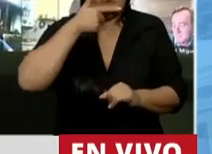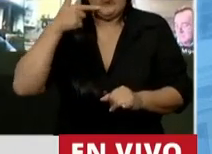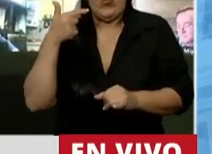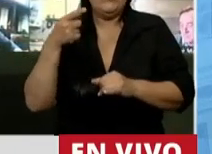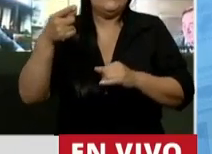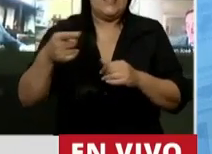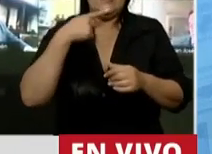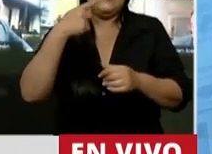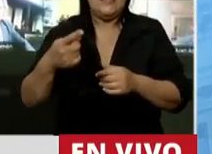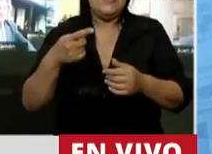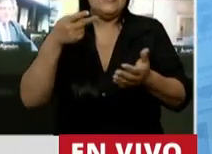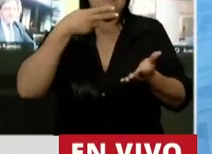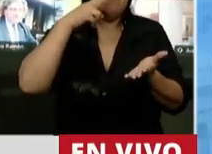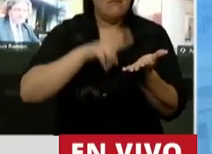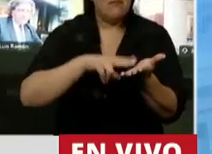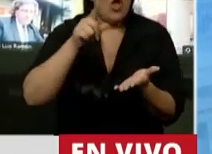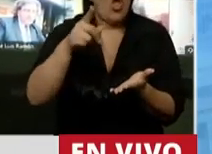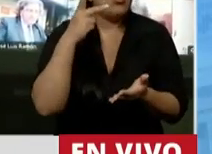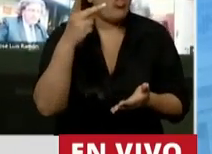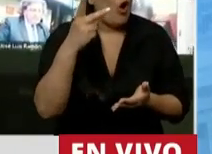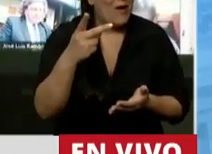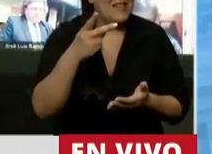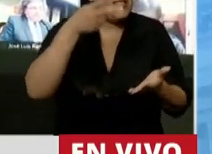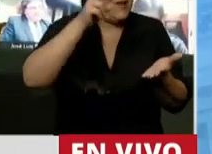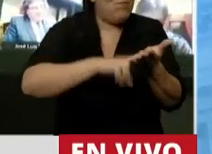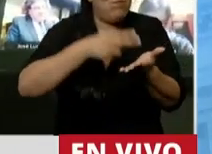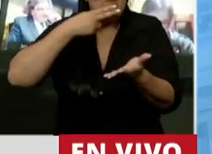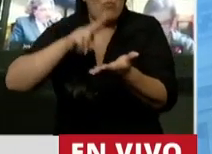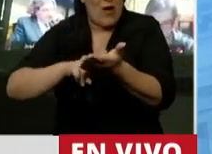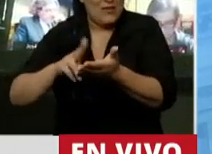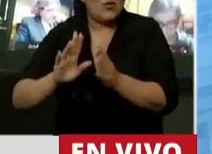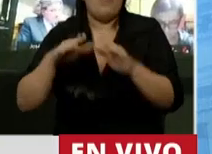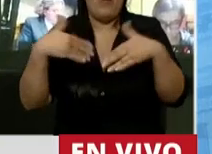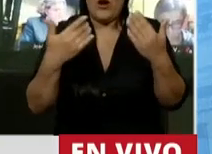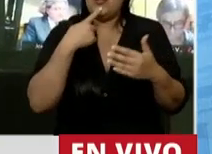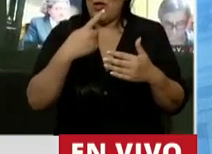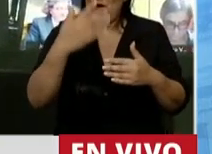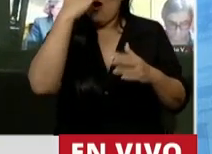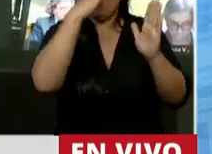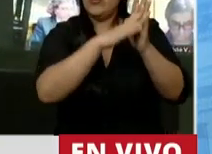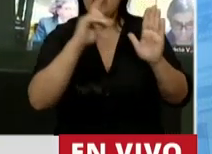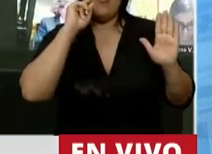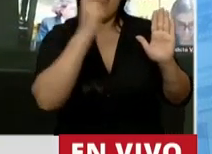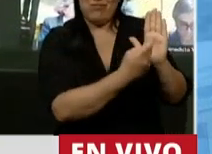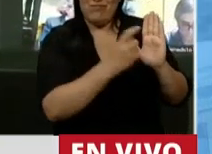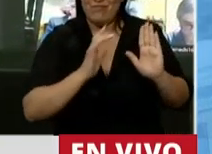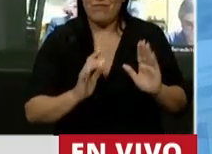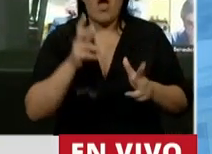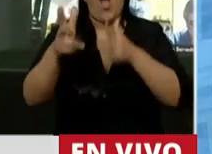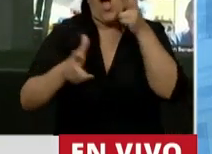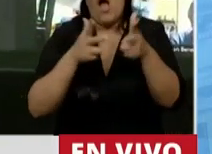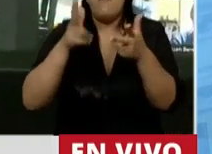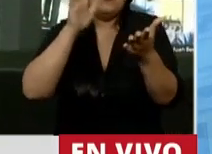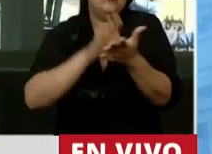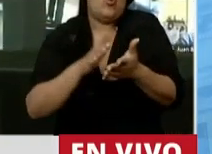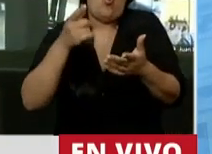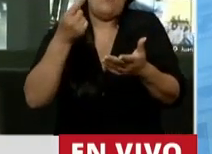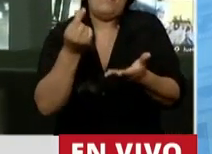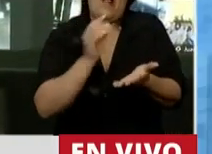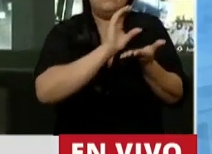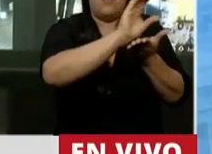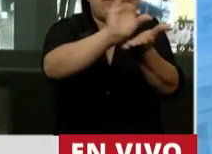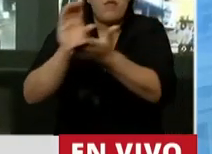impuesto que grava el mismo hecho imponible dos veces y por eso lo tildo de inconstitucional, hemos escuchado hablar mucho sobre redistribución